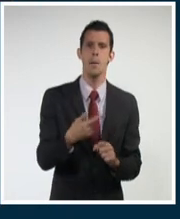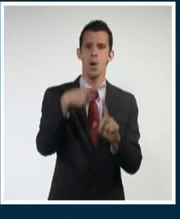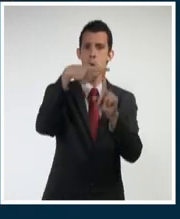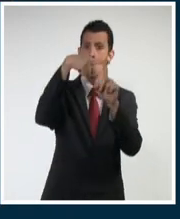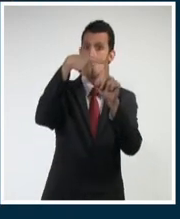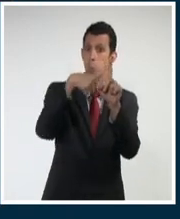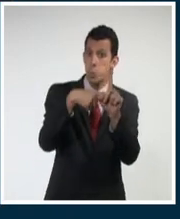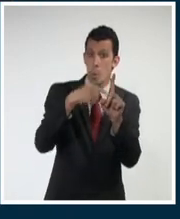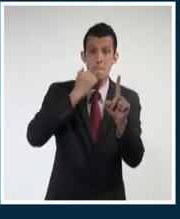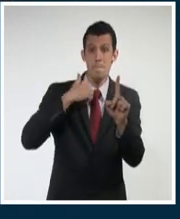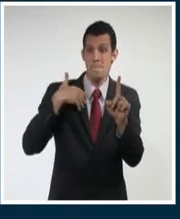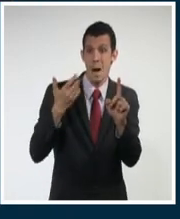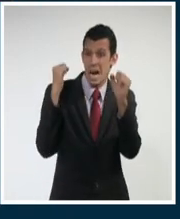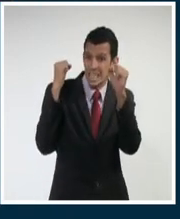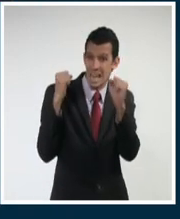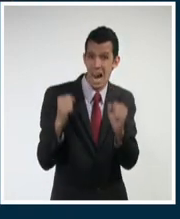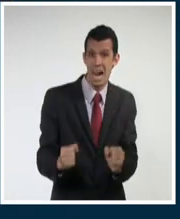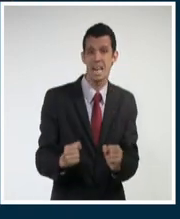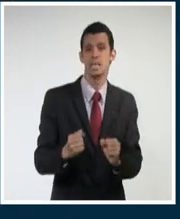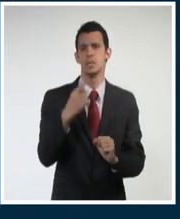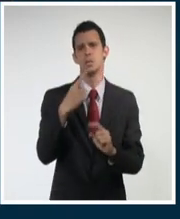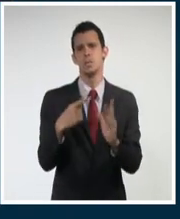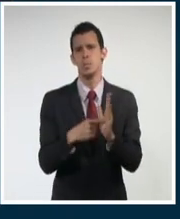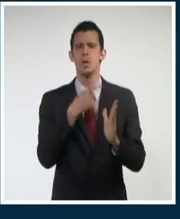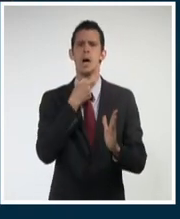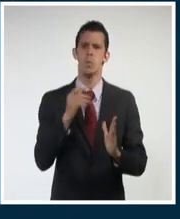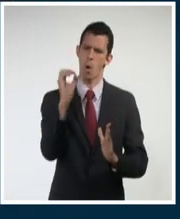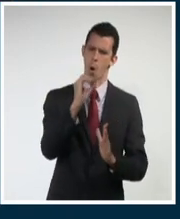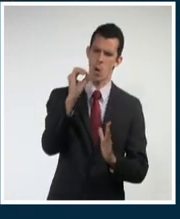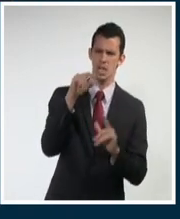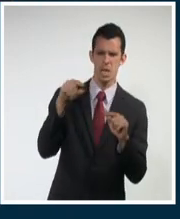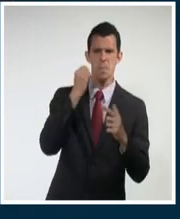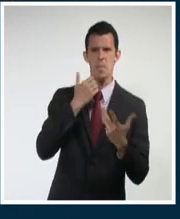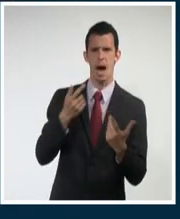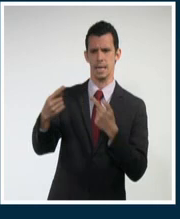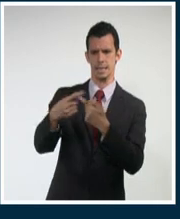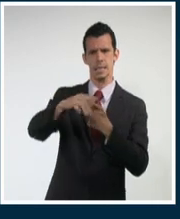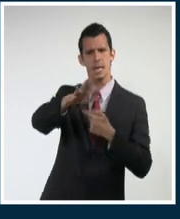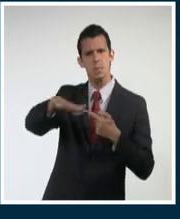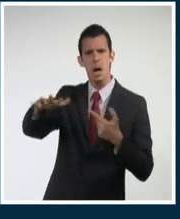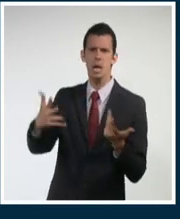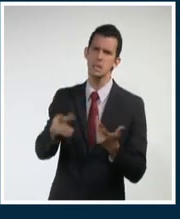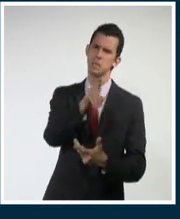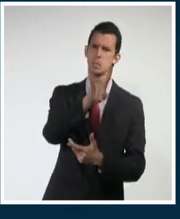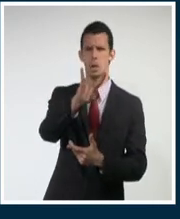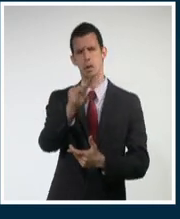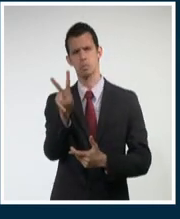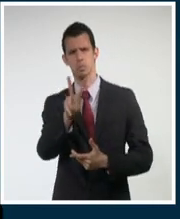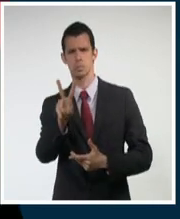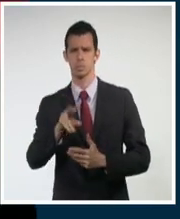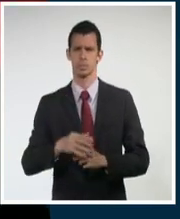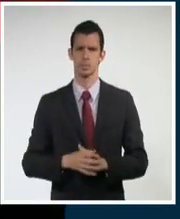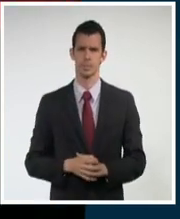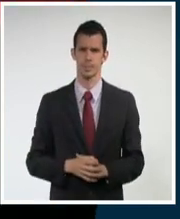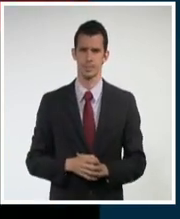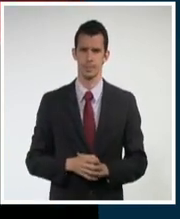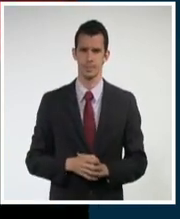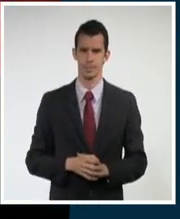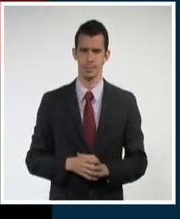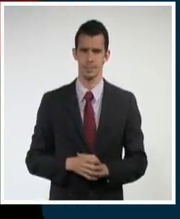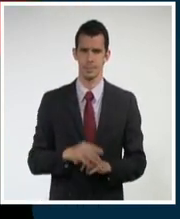algunas localidades. En el oriente del país y hacia zonas costeras estarán entre 19 y 22 grados. Y las temperaturas máximas